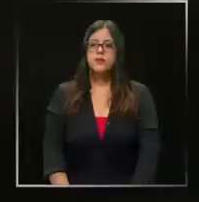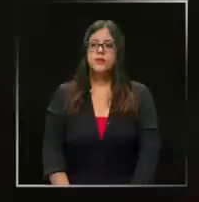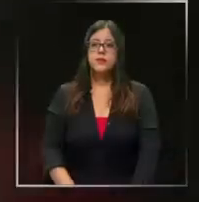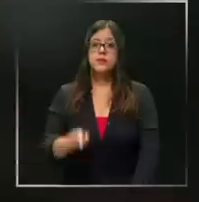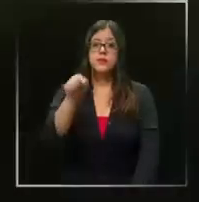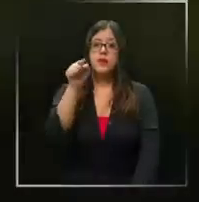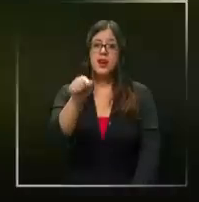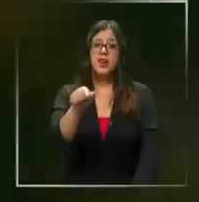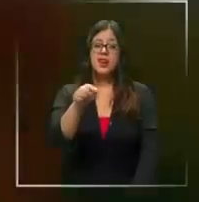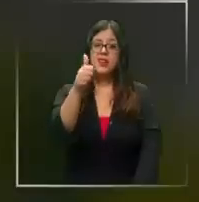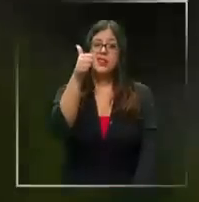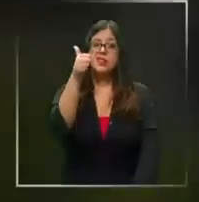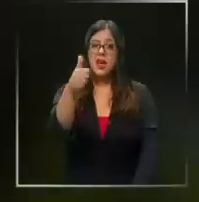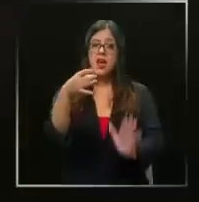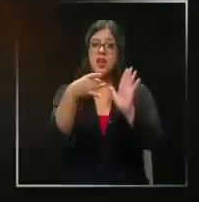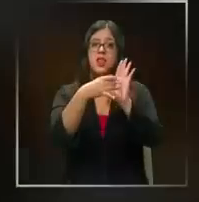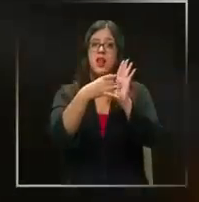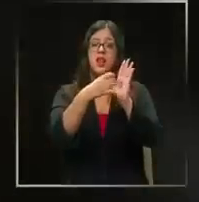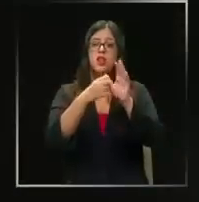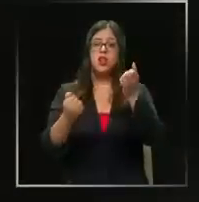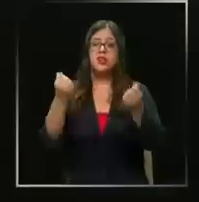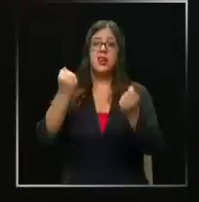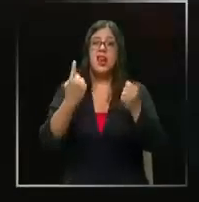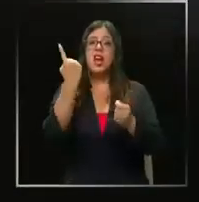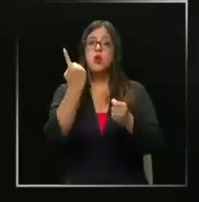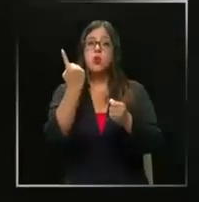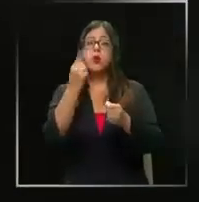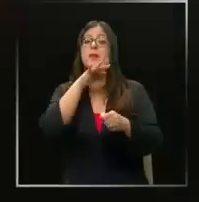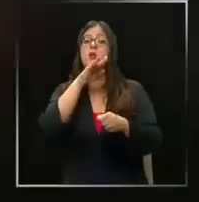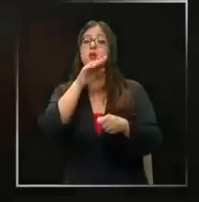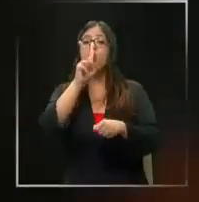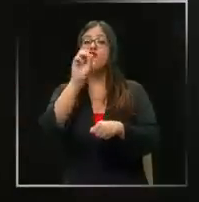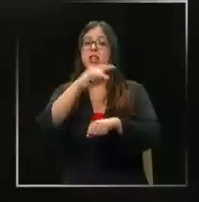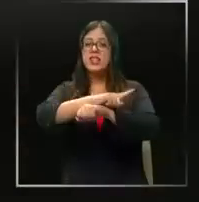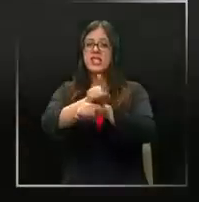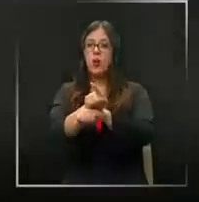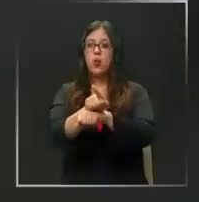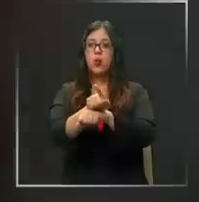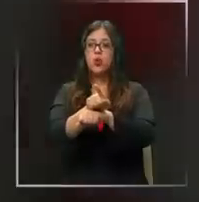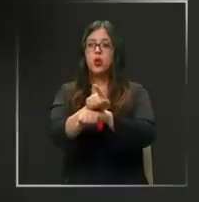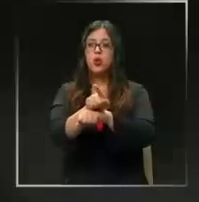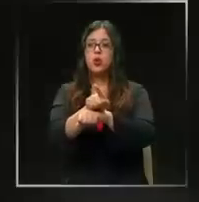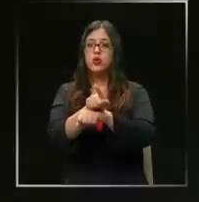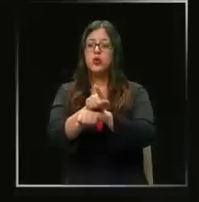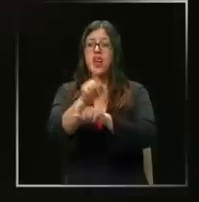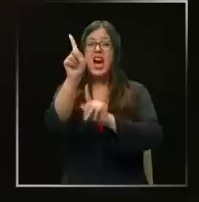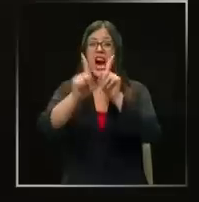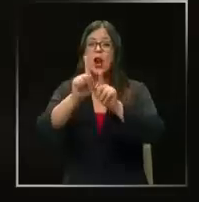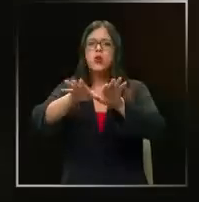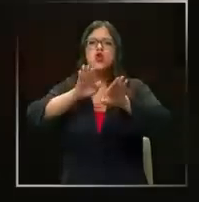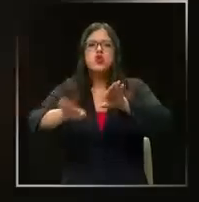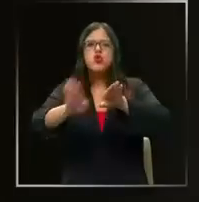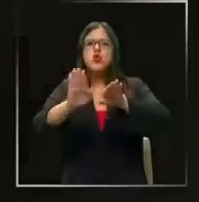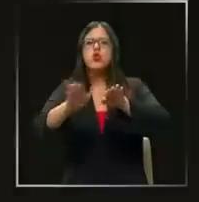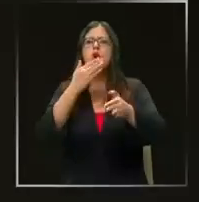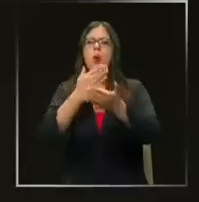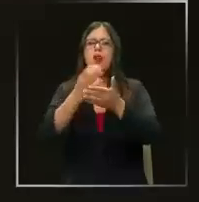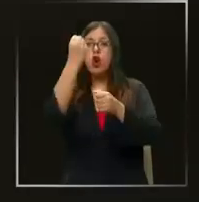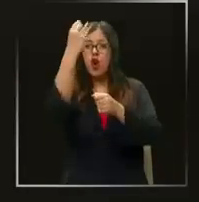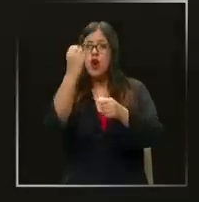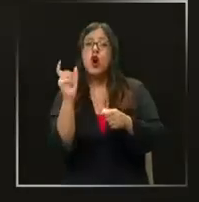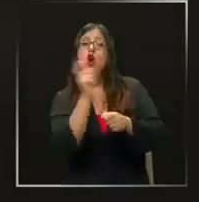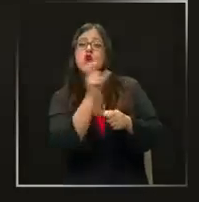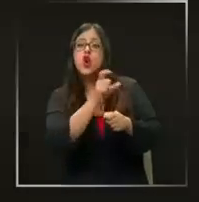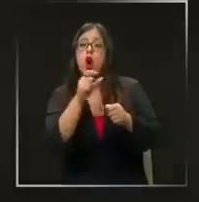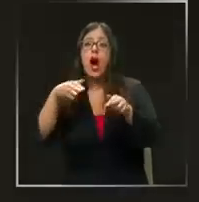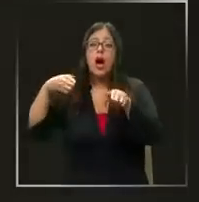Cometió al menos 6 infracciones de tránsito en 1 minuto y 20 segundos de grabación. Hubo incluso quienes los increparon con la bocina al cruzar con luz roja entre